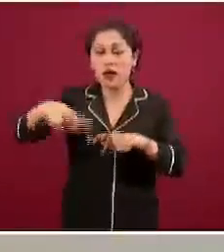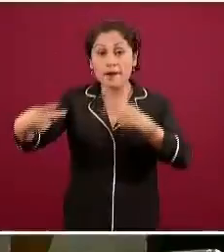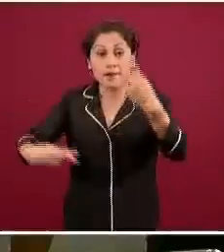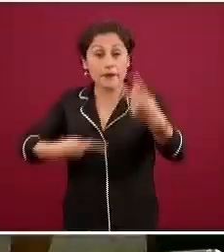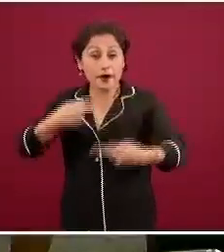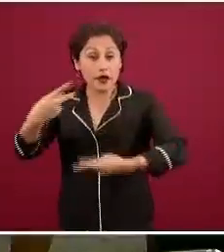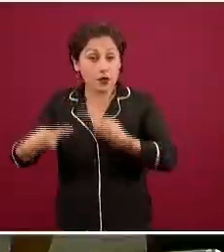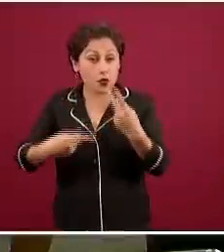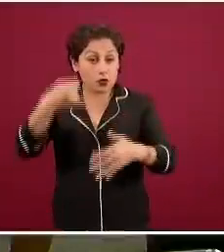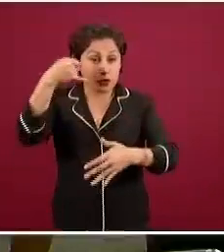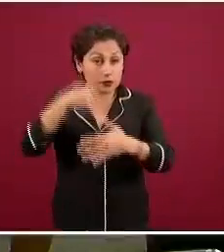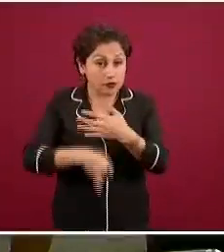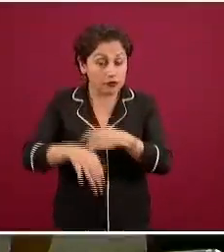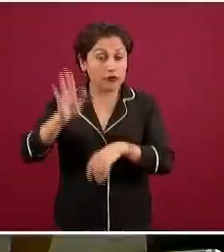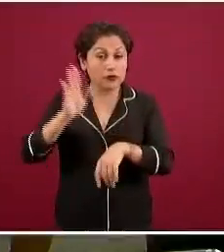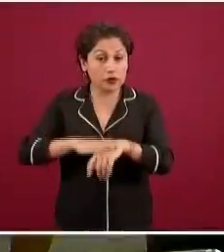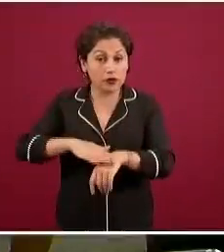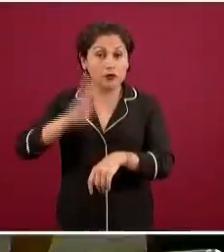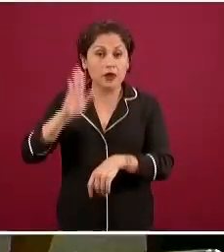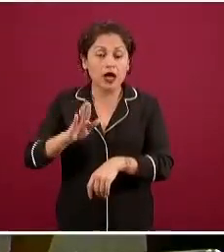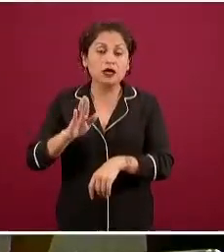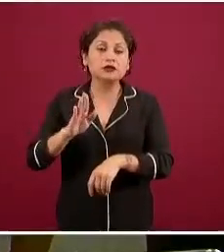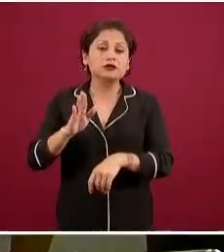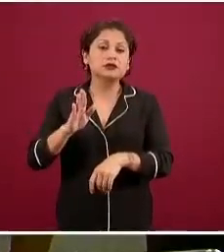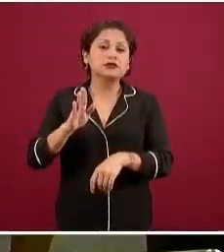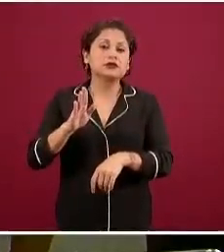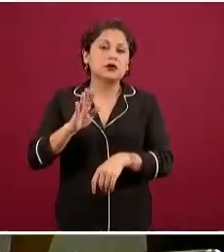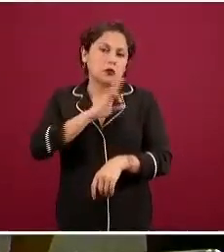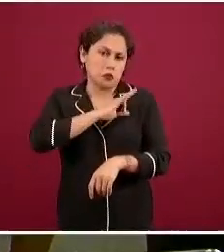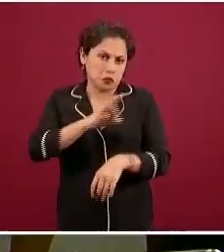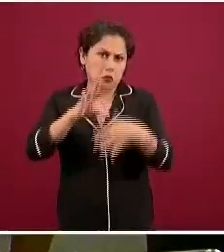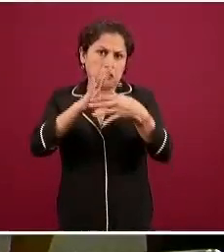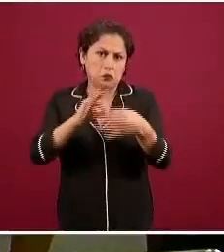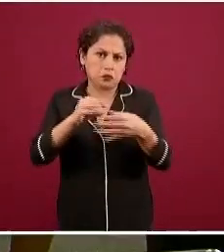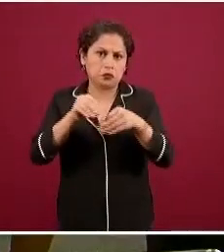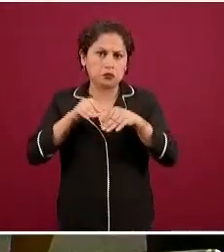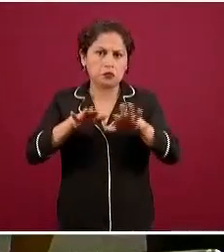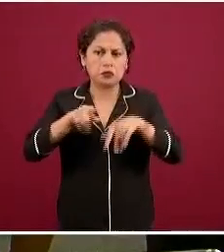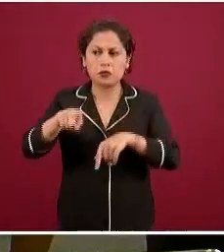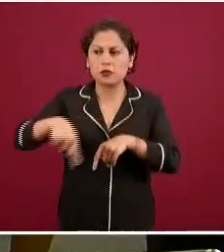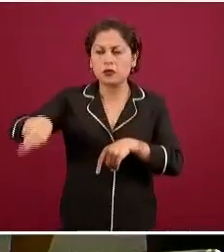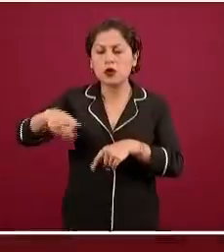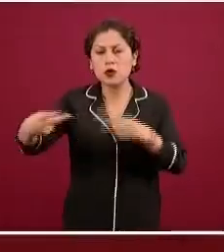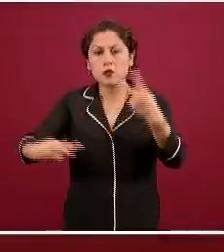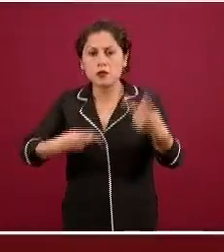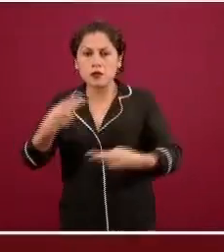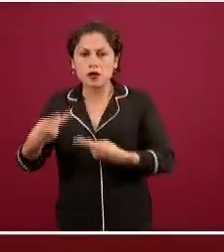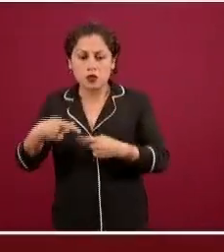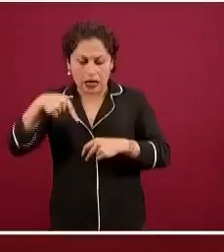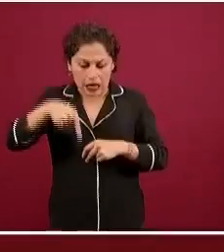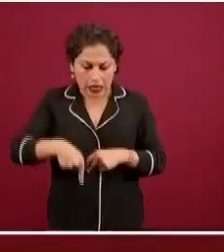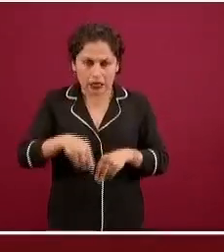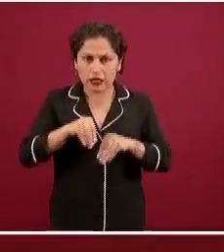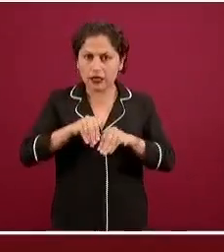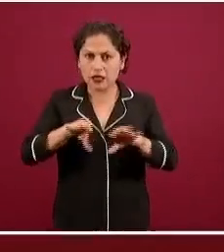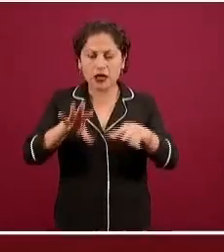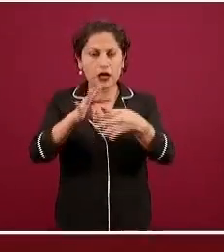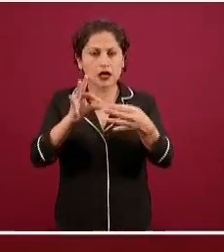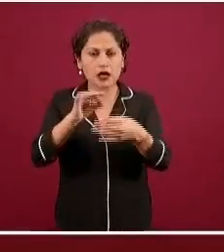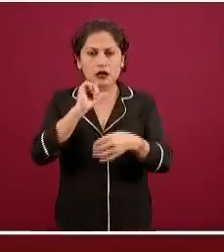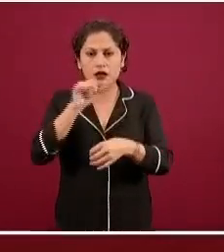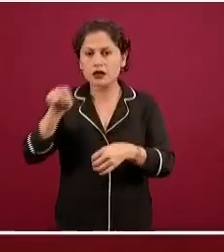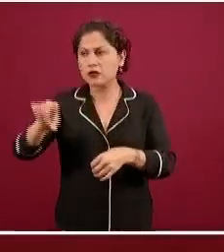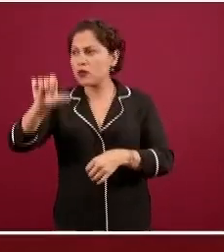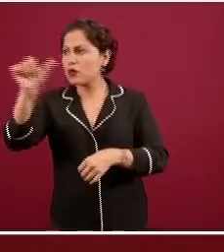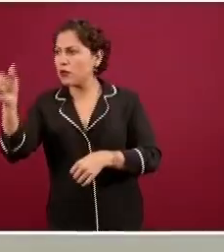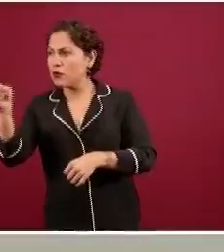y no el mismo tema siempre, sino preguntas sobre detalles que no se hayan comentado, fascinados de ponerlo a disposición pública en la